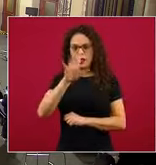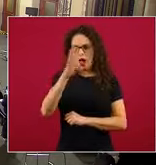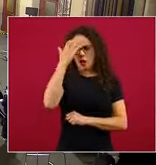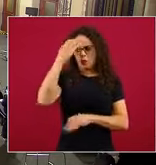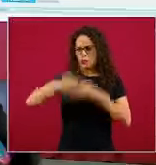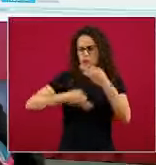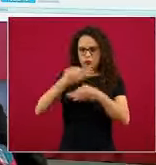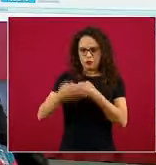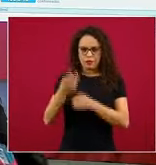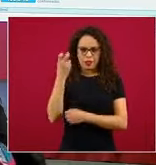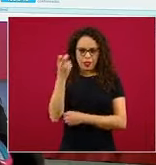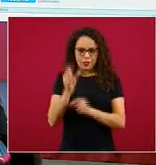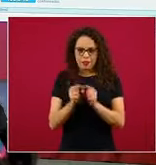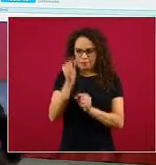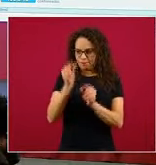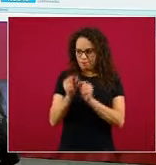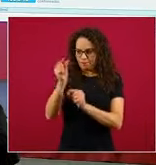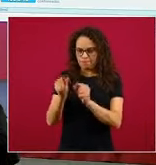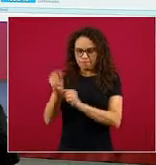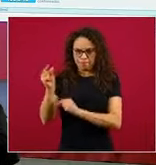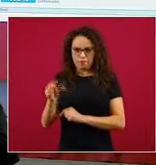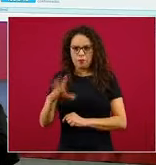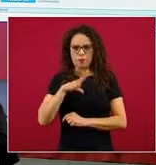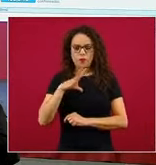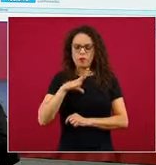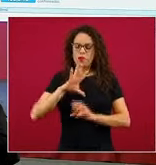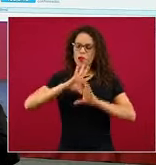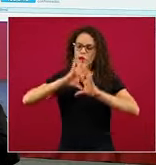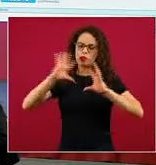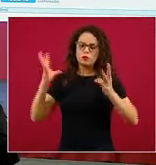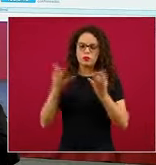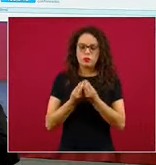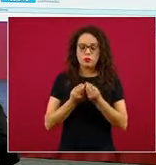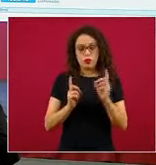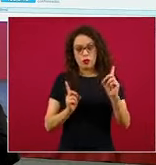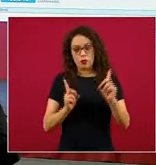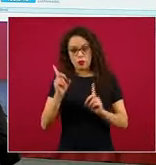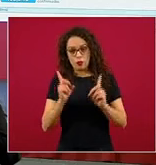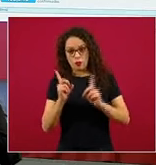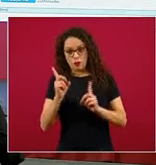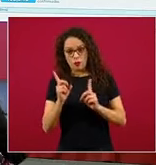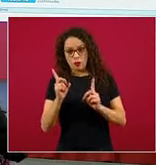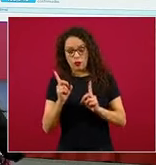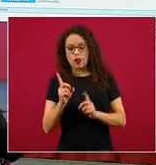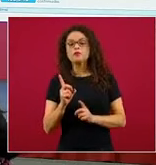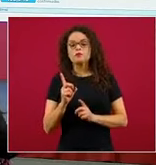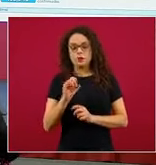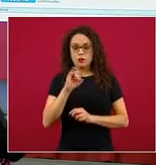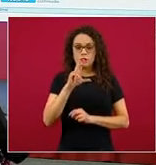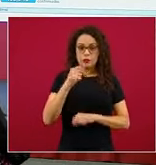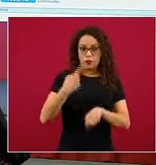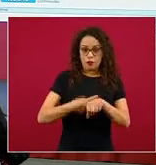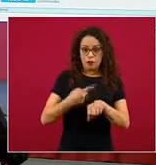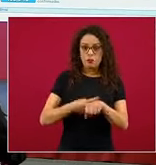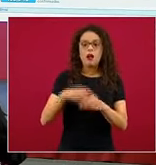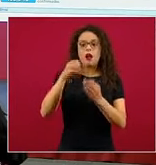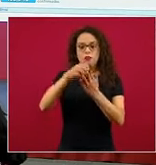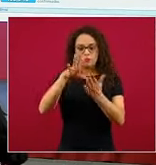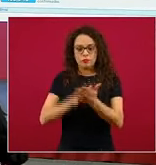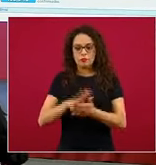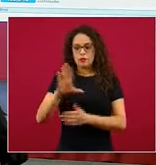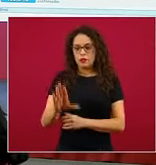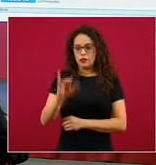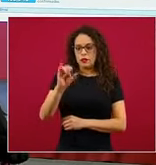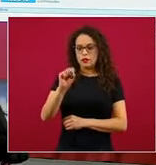por todos, en donde distribuimos a todos los casos sospechosos notificados en la plataforma del CISBER, que es la